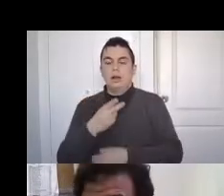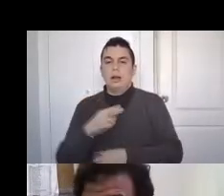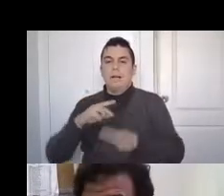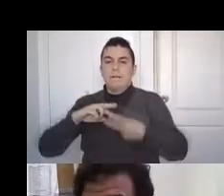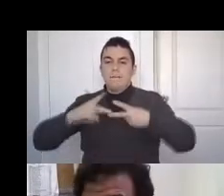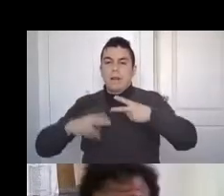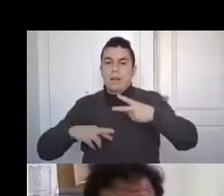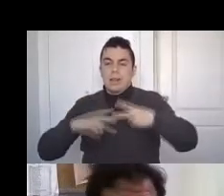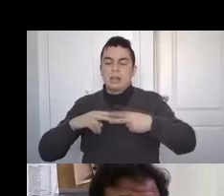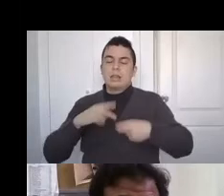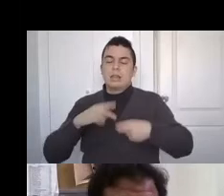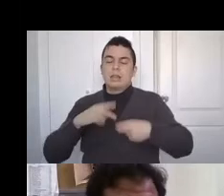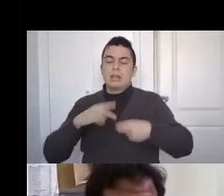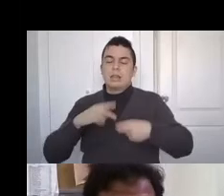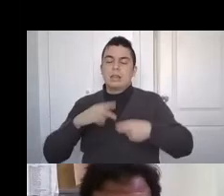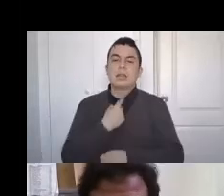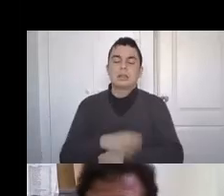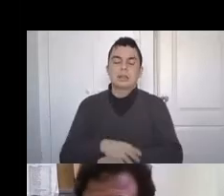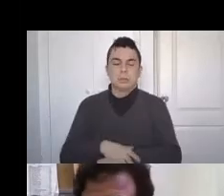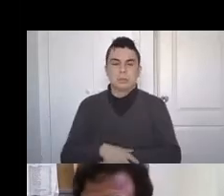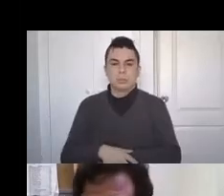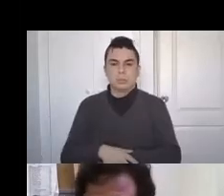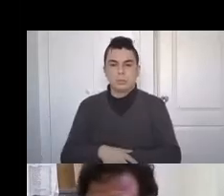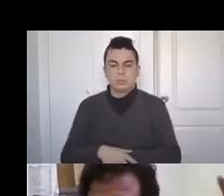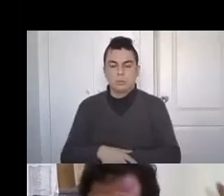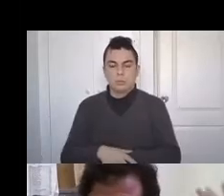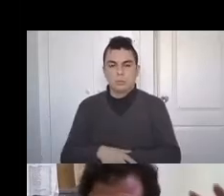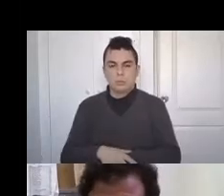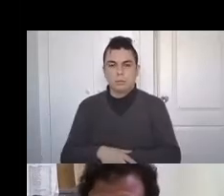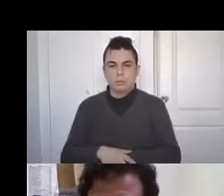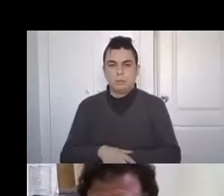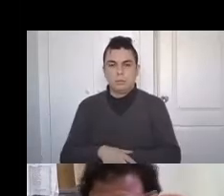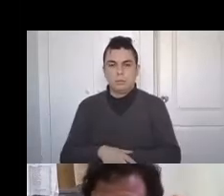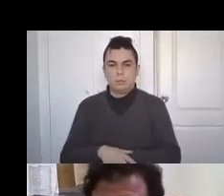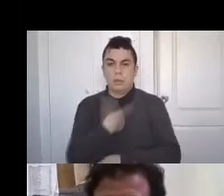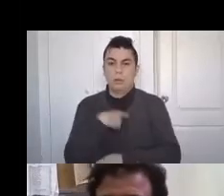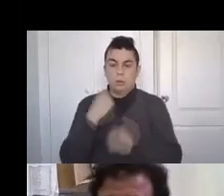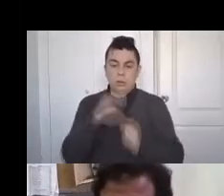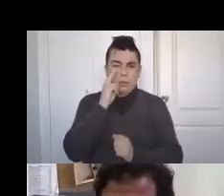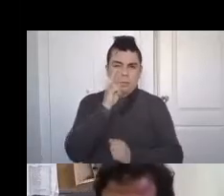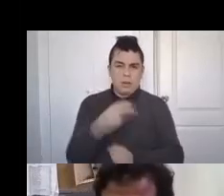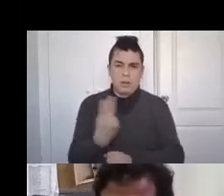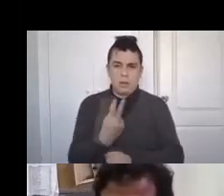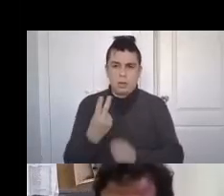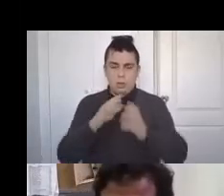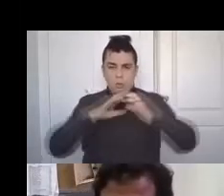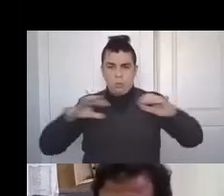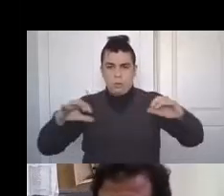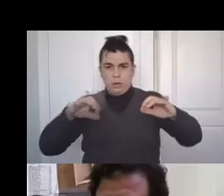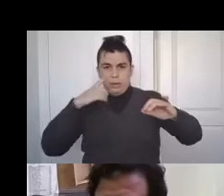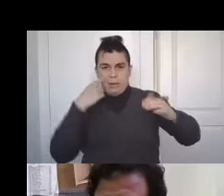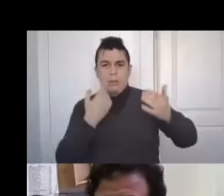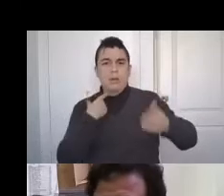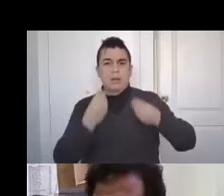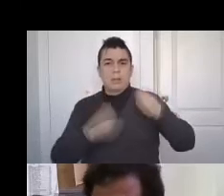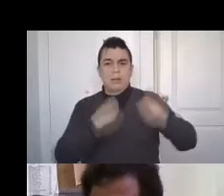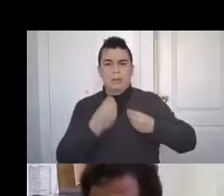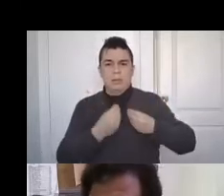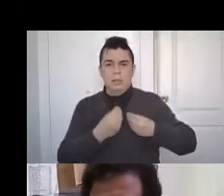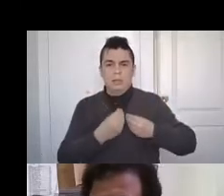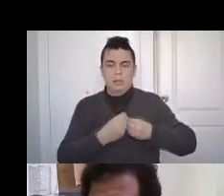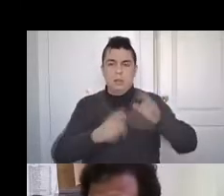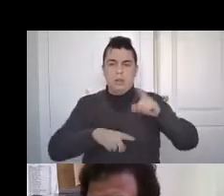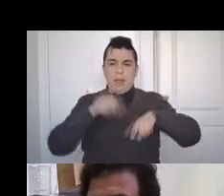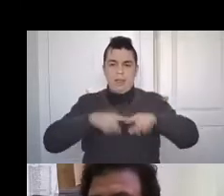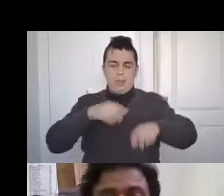¿Qué es lo que pasa, cierto? Nosotros podemos ver 2 modalidades. Podemos ver lo que está pasando en frontera, es decir, en frontera